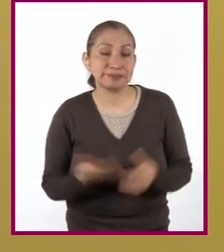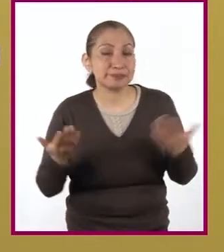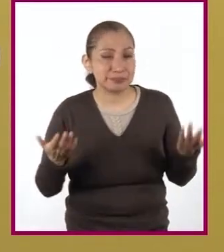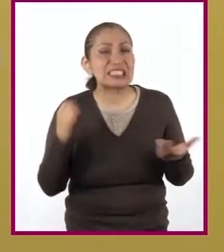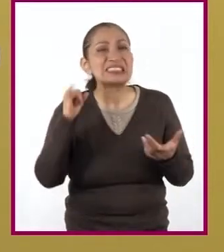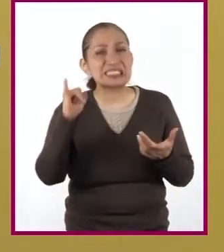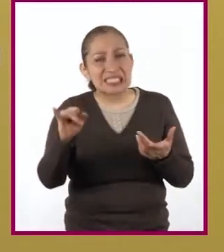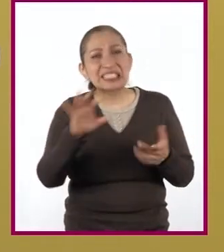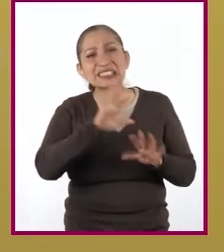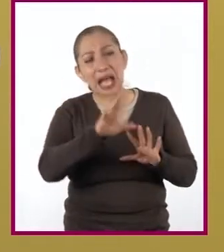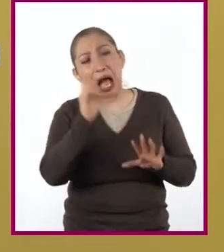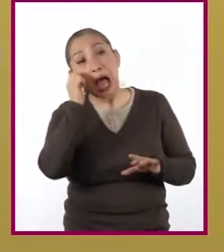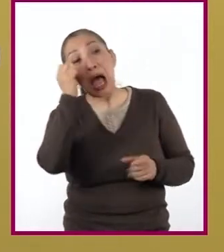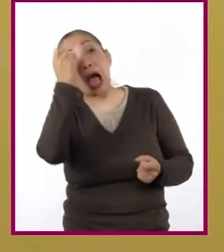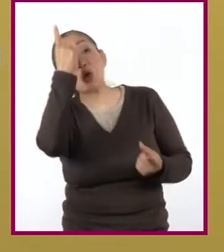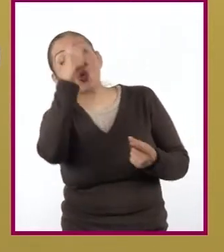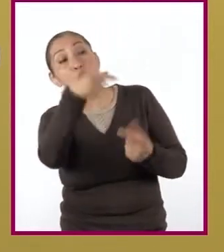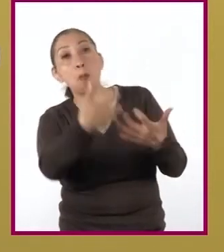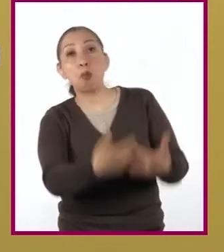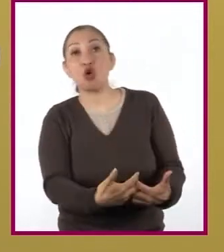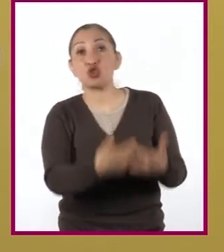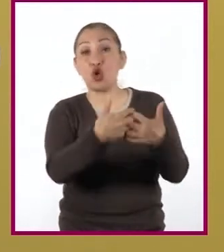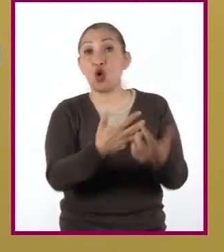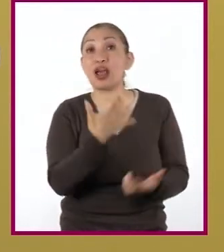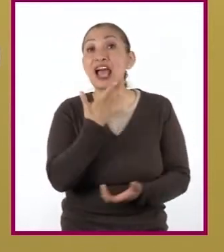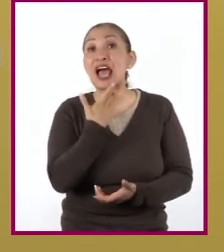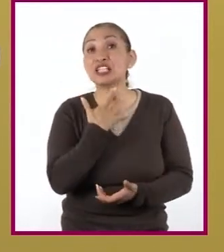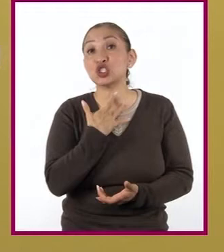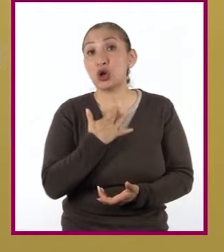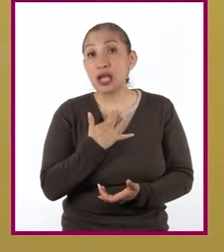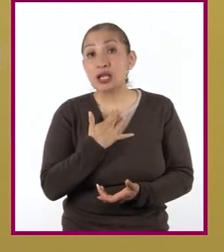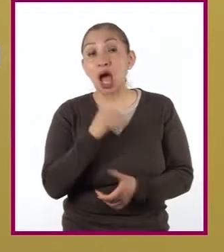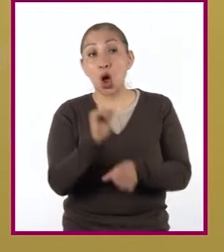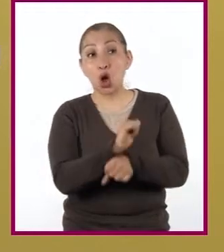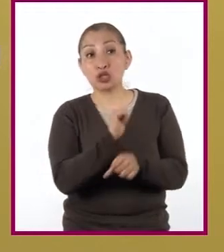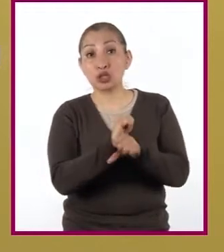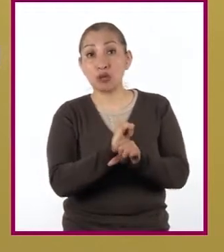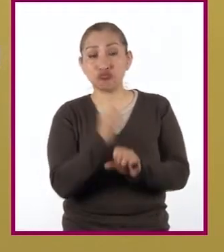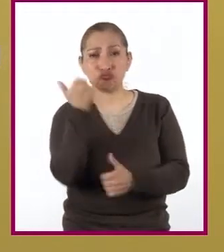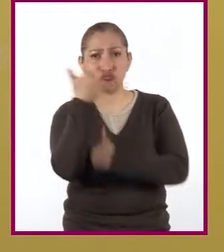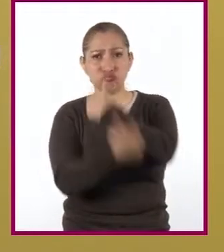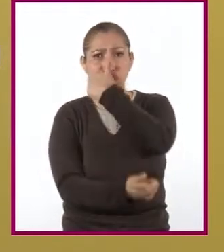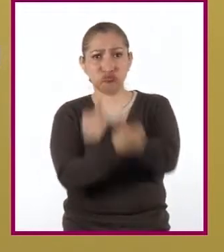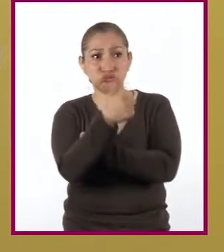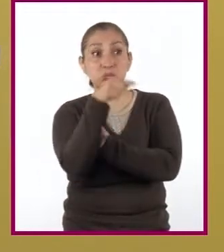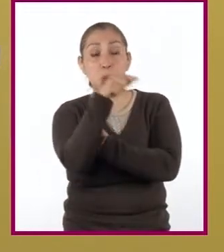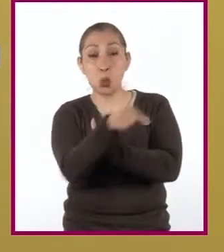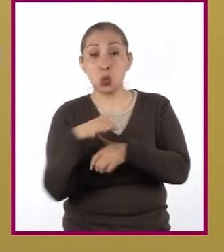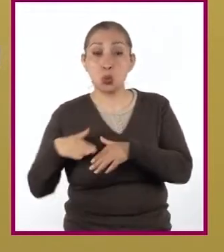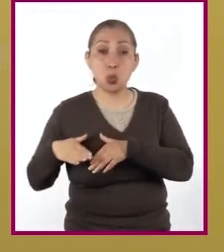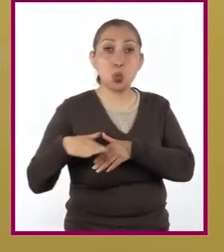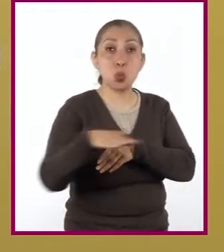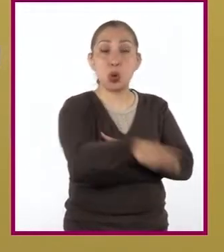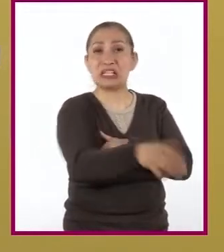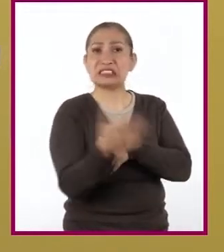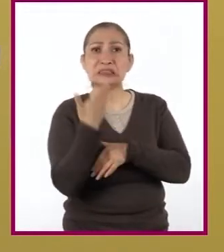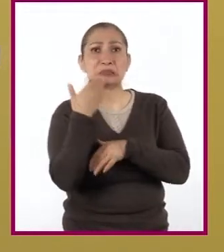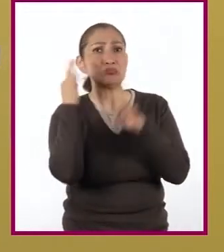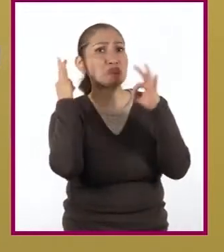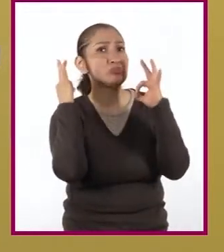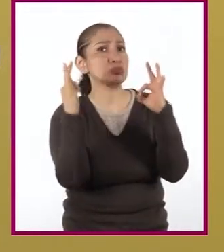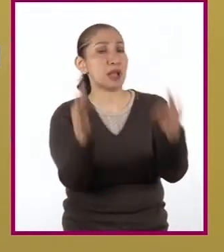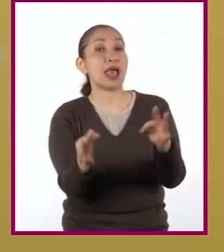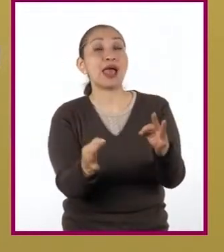se han reportado casos de motores de gasolina, de autos de carreras, que han alcanzado una